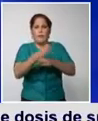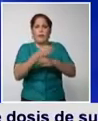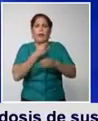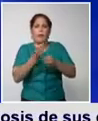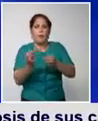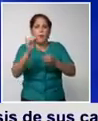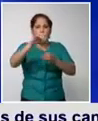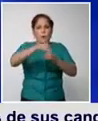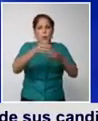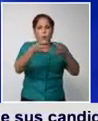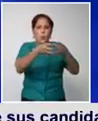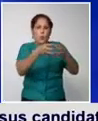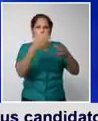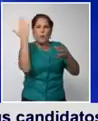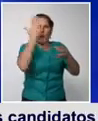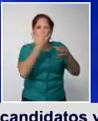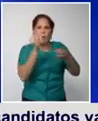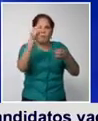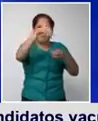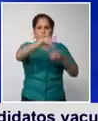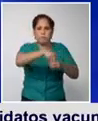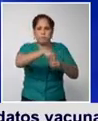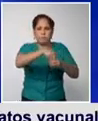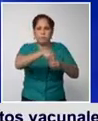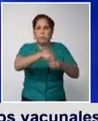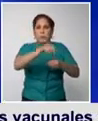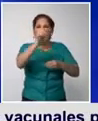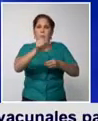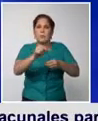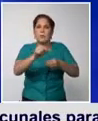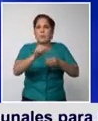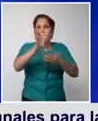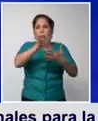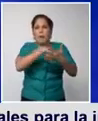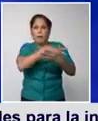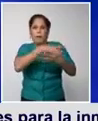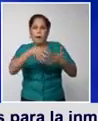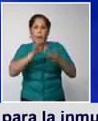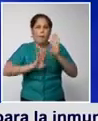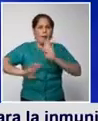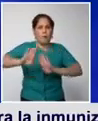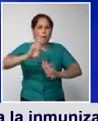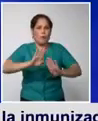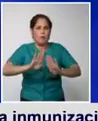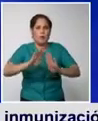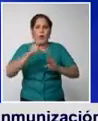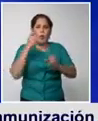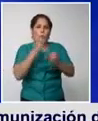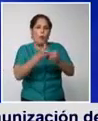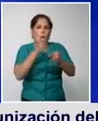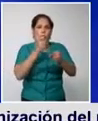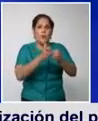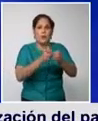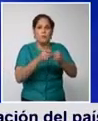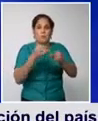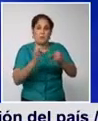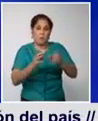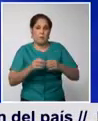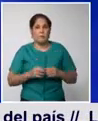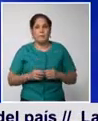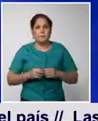inclusión, exclusión se han tenido en cuenta? ¿Cuál es el esquema de inmunización? ¿Cuántas dosis estamos hablando? Sí, para